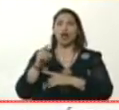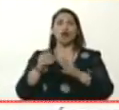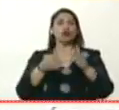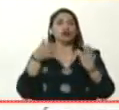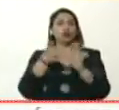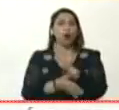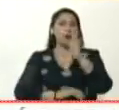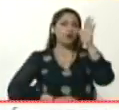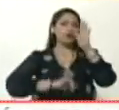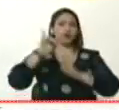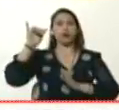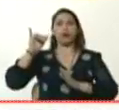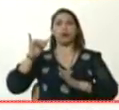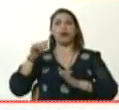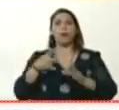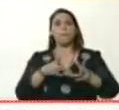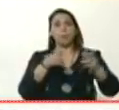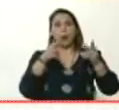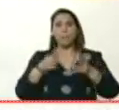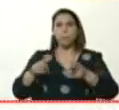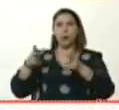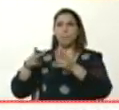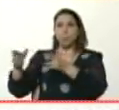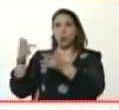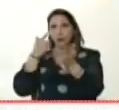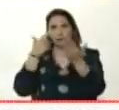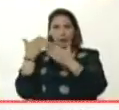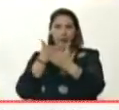cortes eléctricos en horarios extendidos. Gracias.